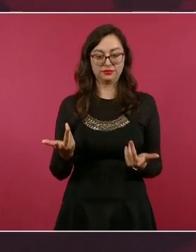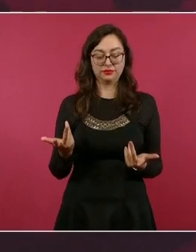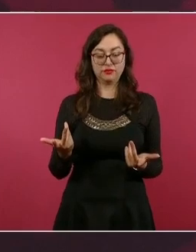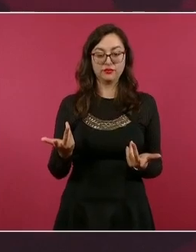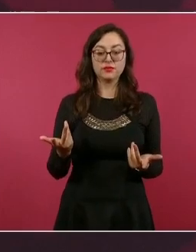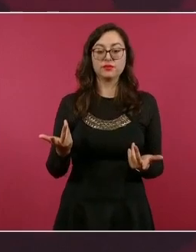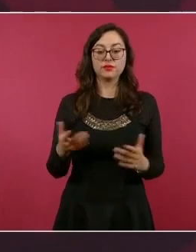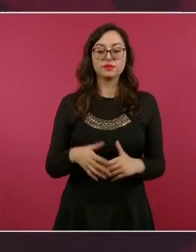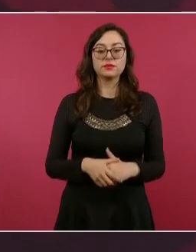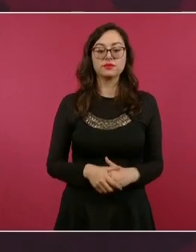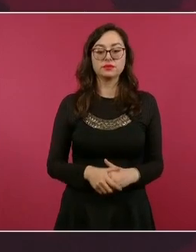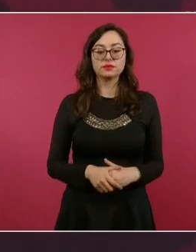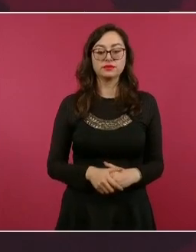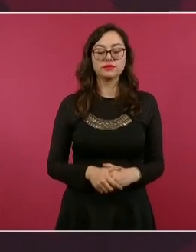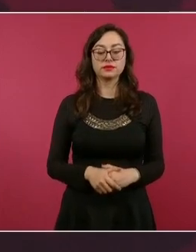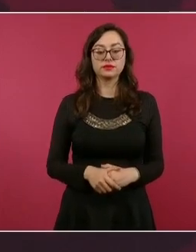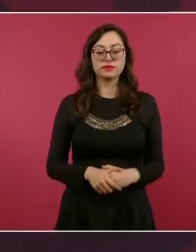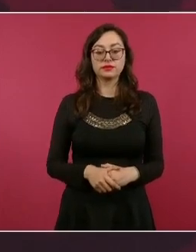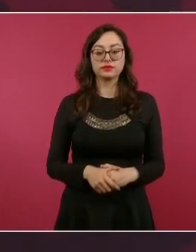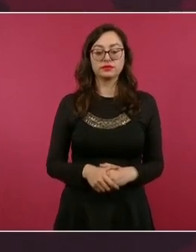Entonces,